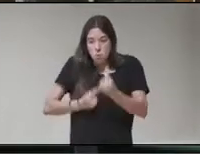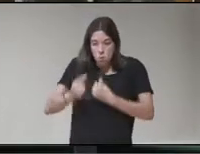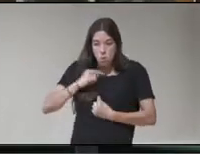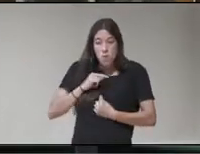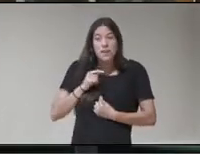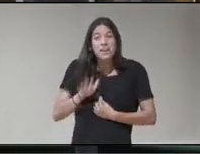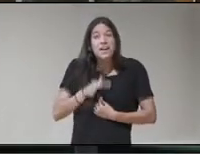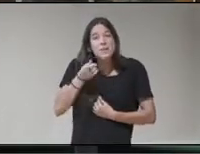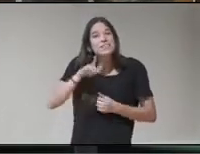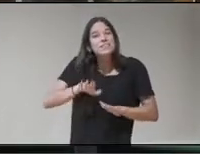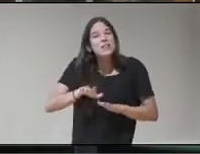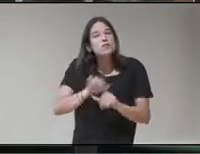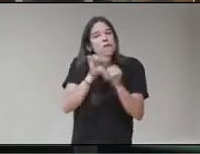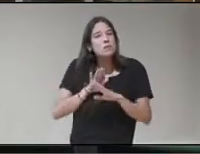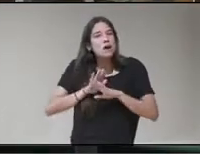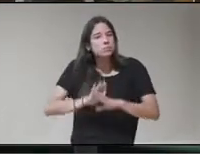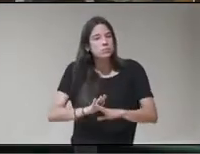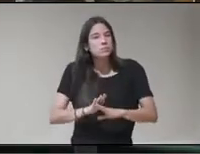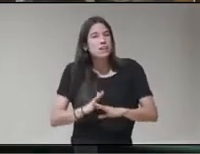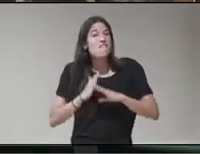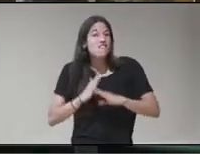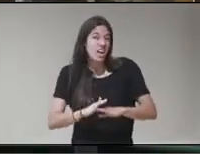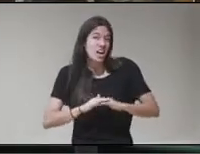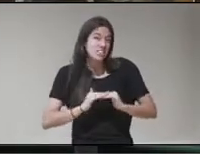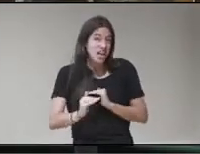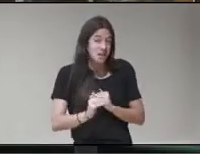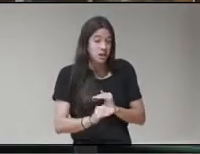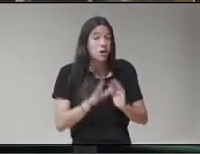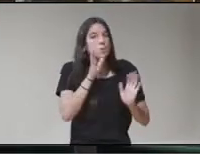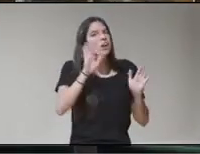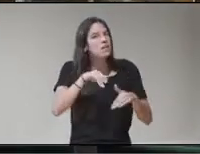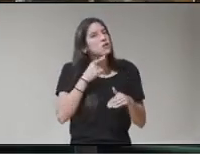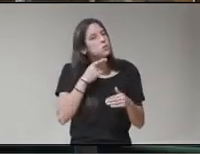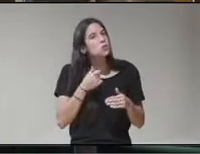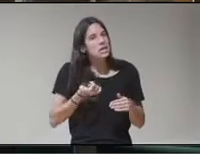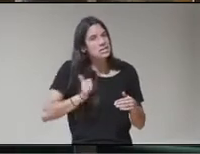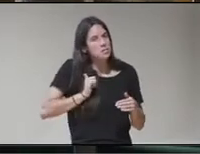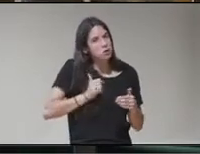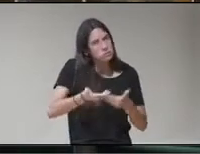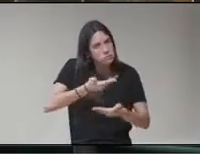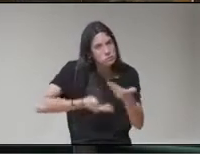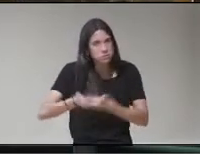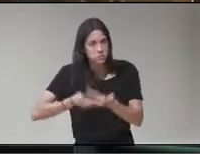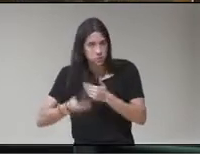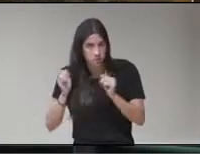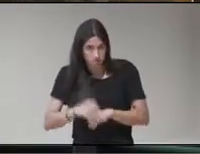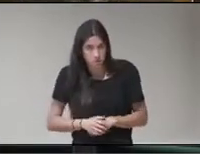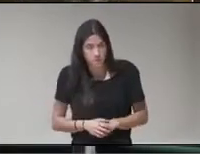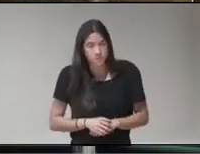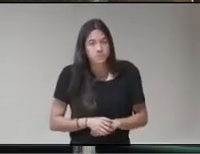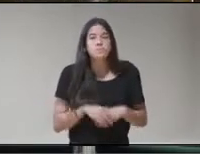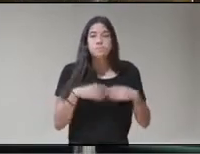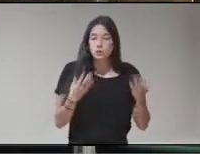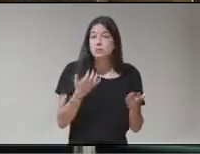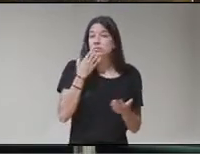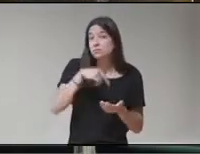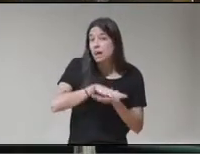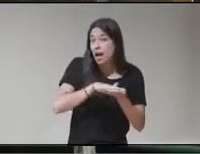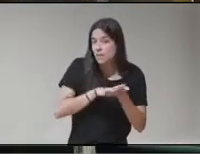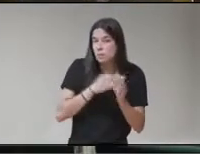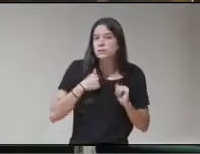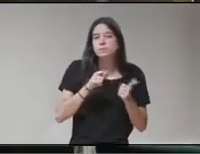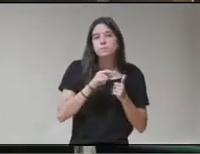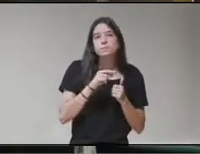allí de forma estable, porque a fin de cuentas, tan simbiosis es una como otra. Pues bien, si partimos de la